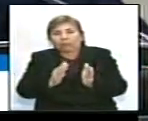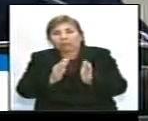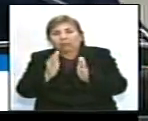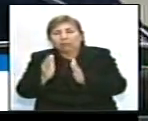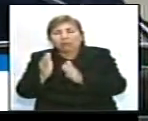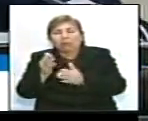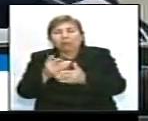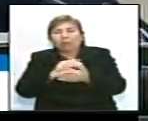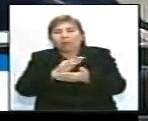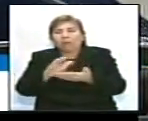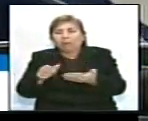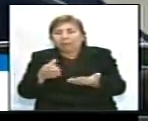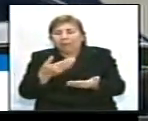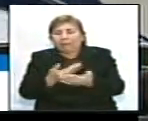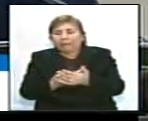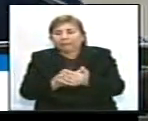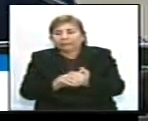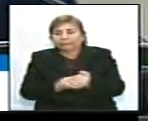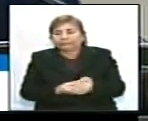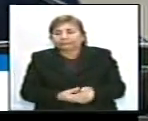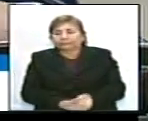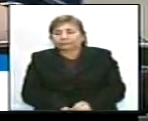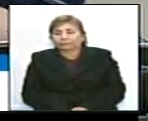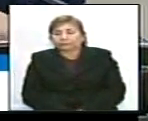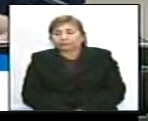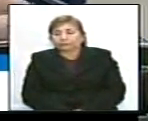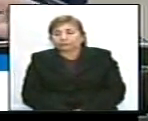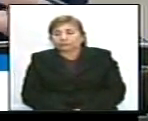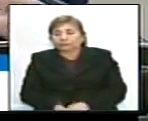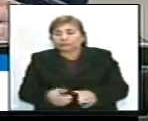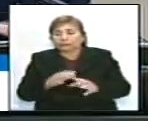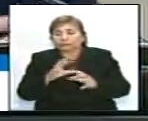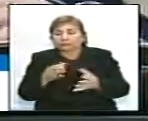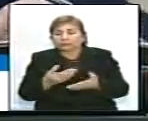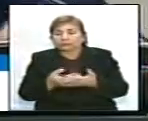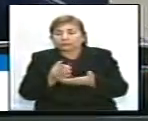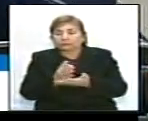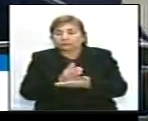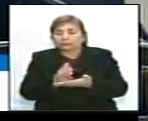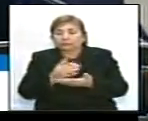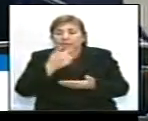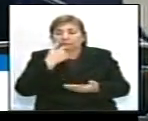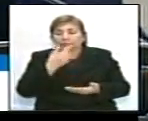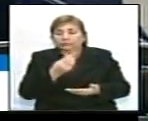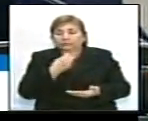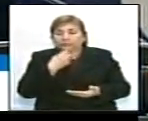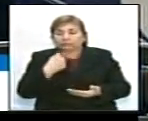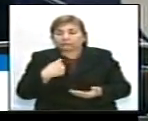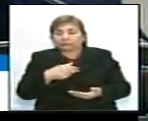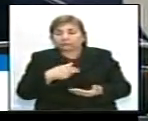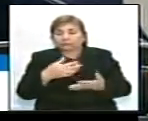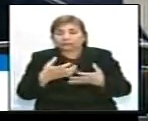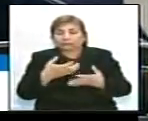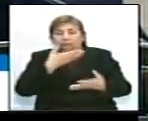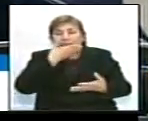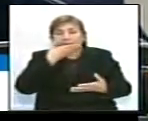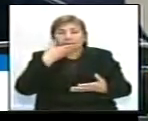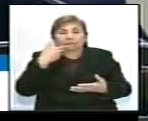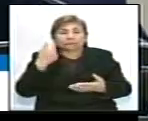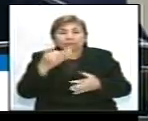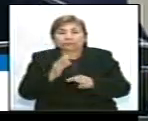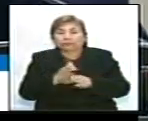líneas generales, presidente, esto es lo que queríamos compartir porque nosotros creemos que la mejor